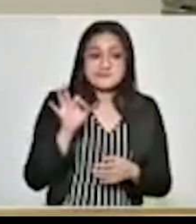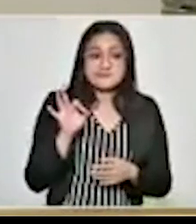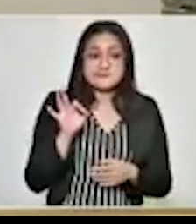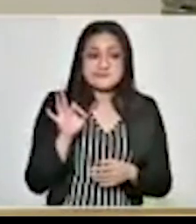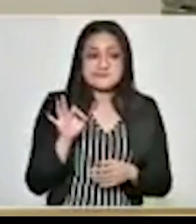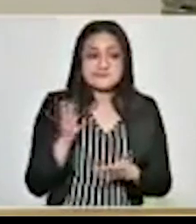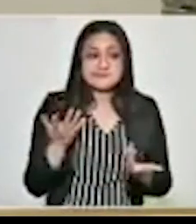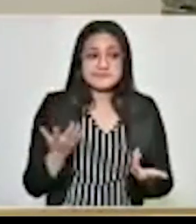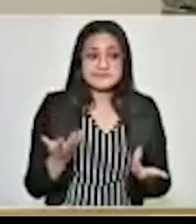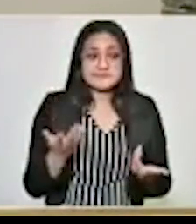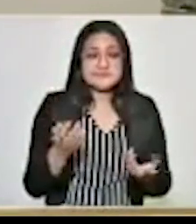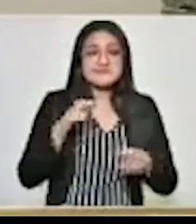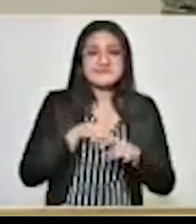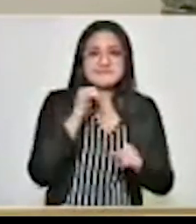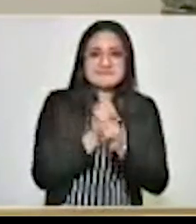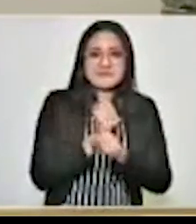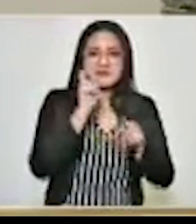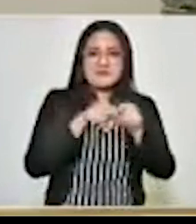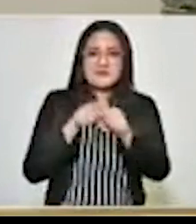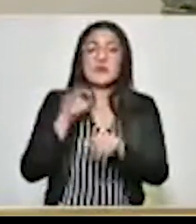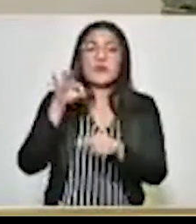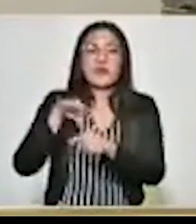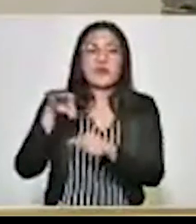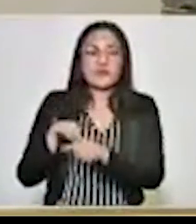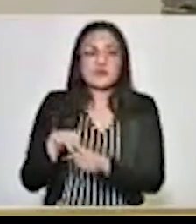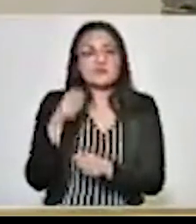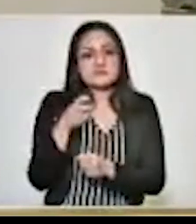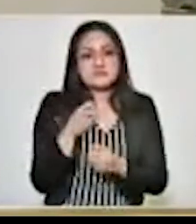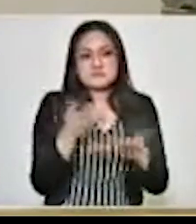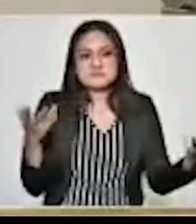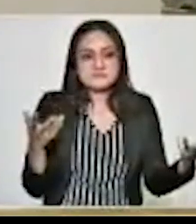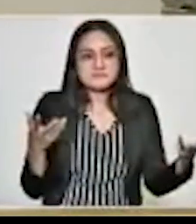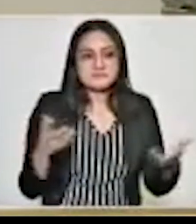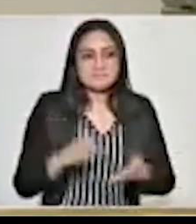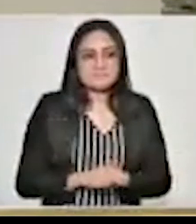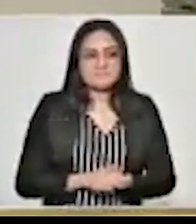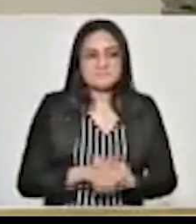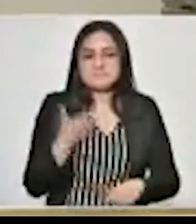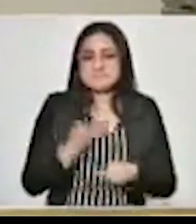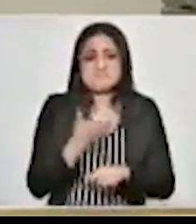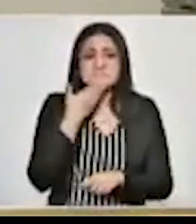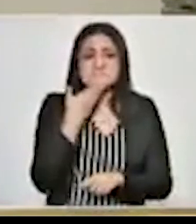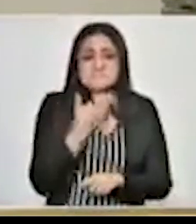vías electrónicas, pues ahí está un proceso muy bien,